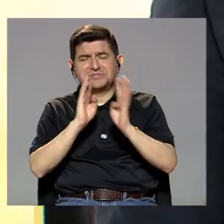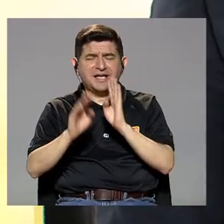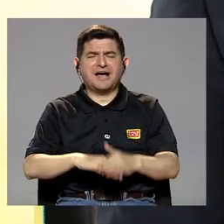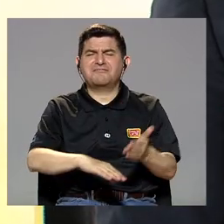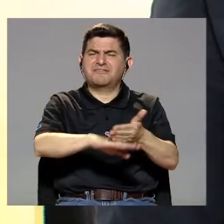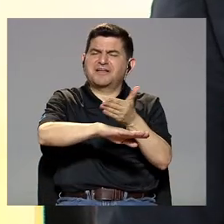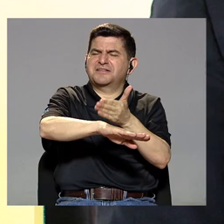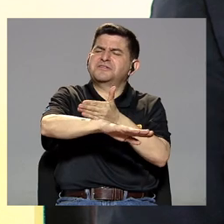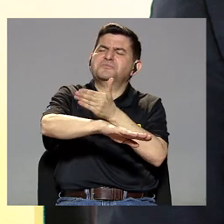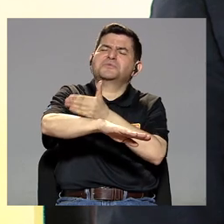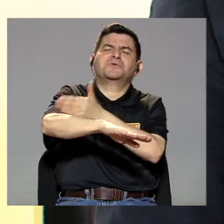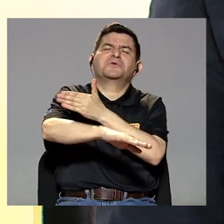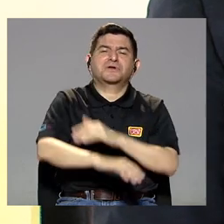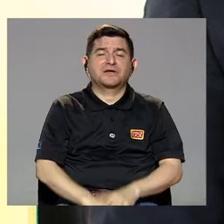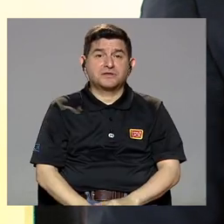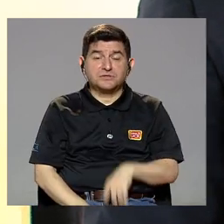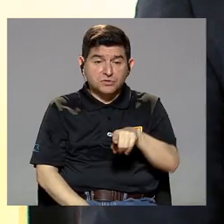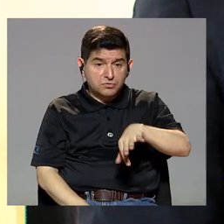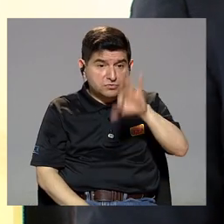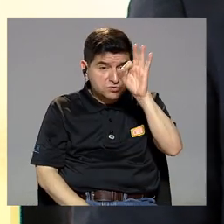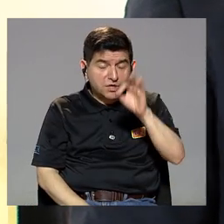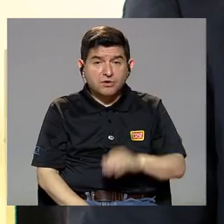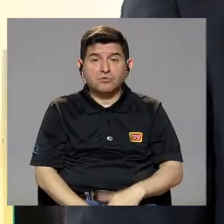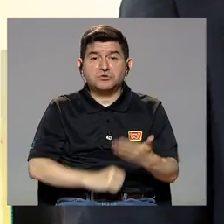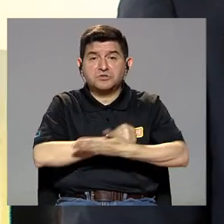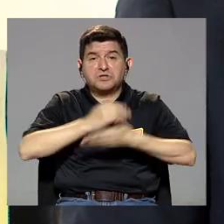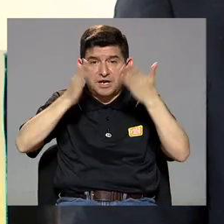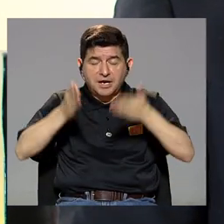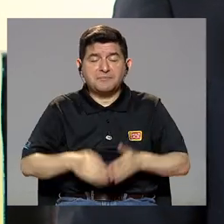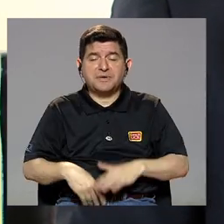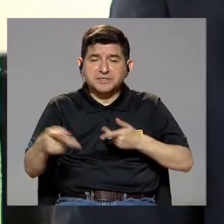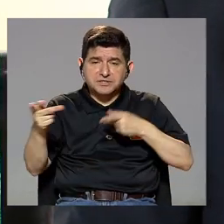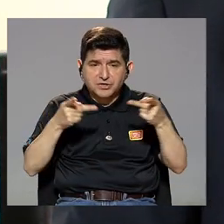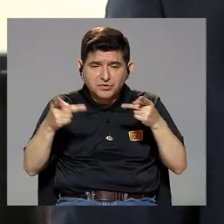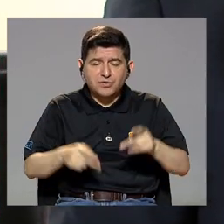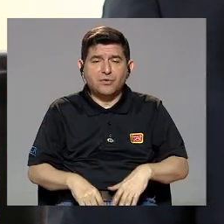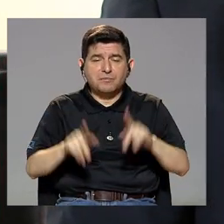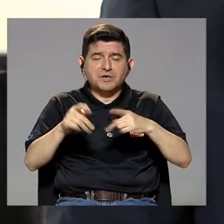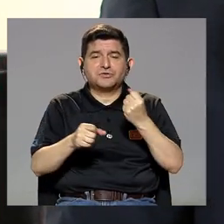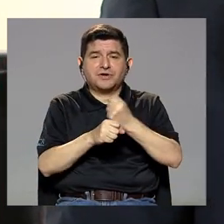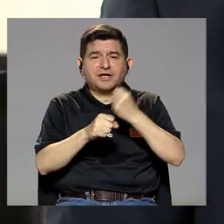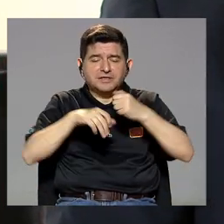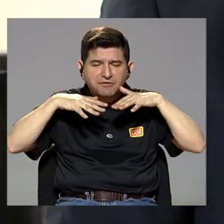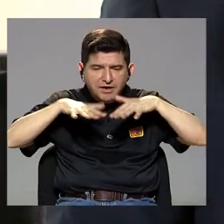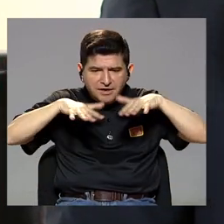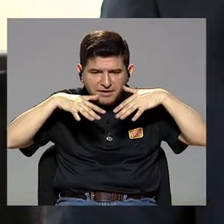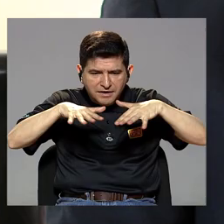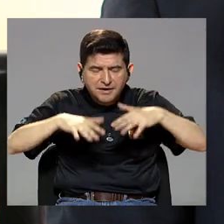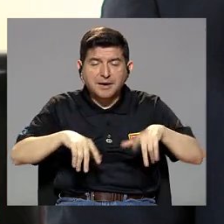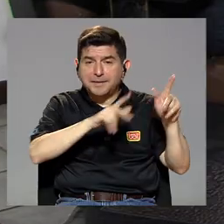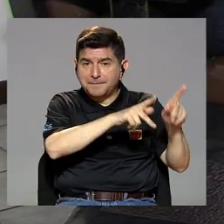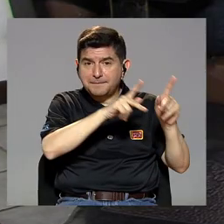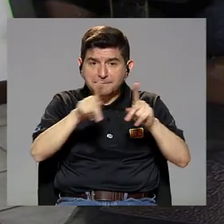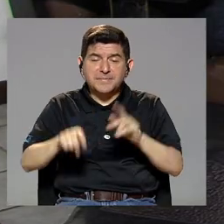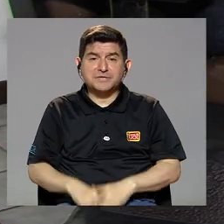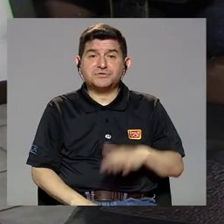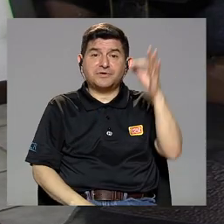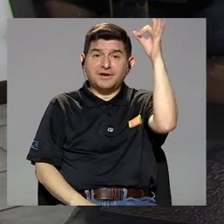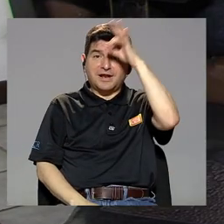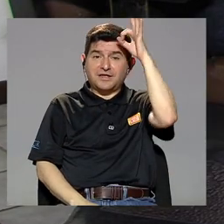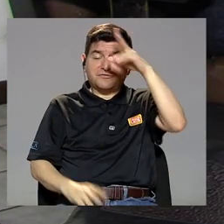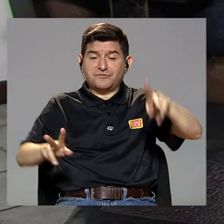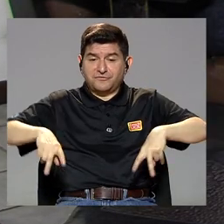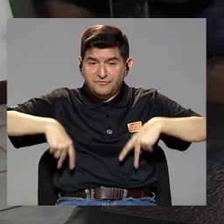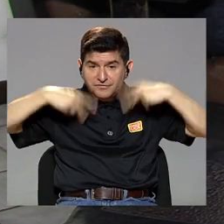y usted puede encontrar en el campesino en el pool pero en la costurera en todas esas personas una filosofía de vida